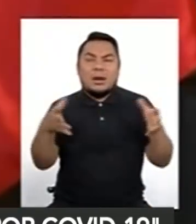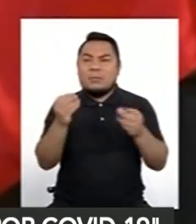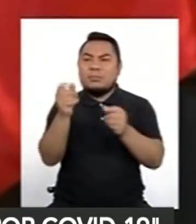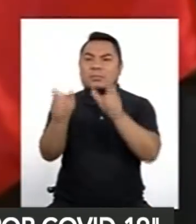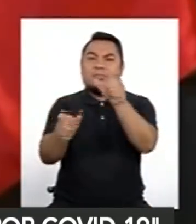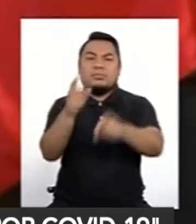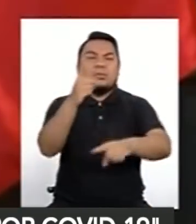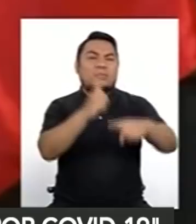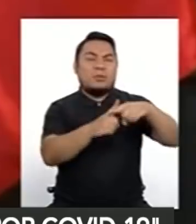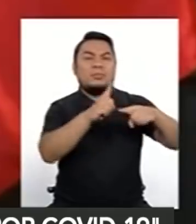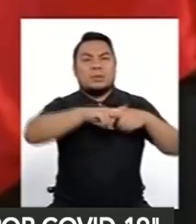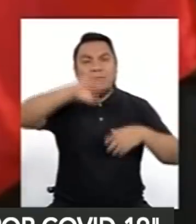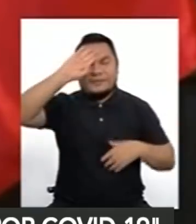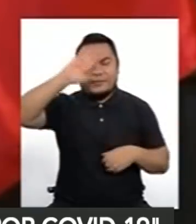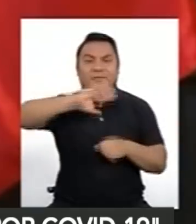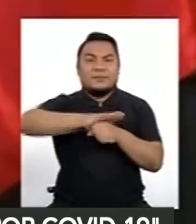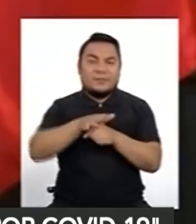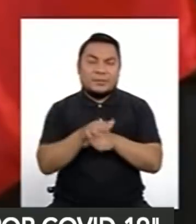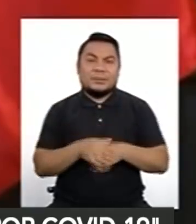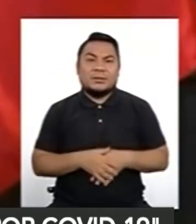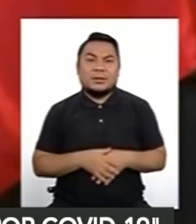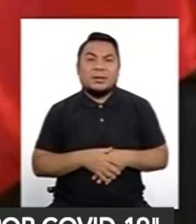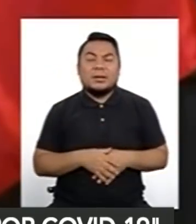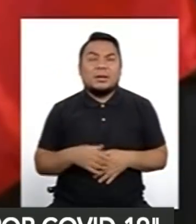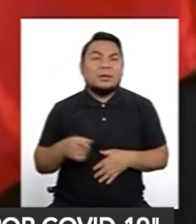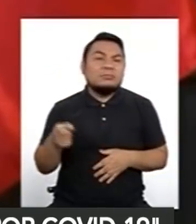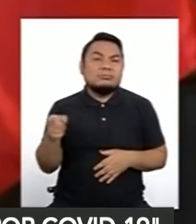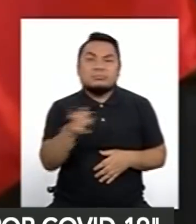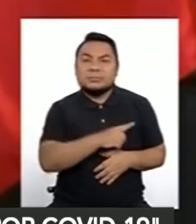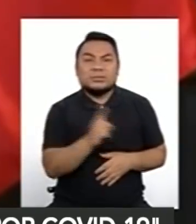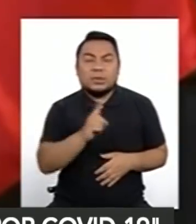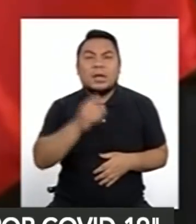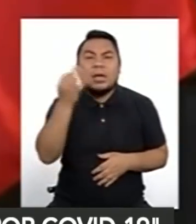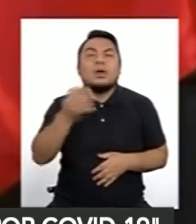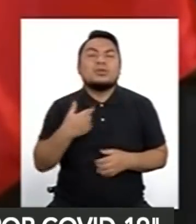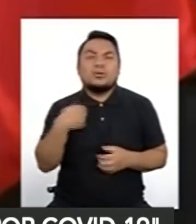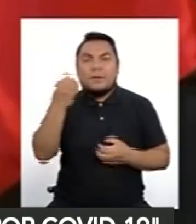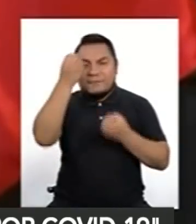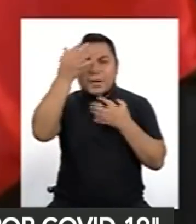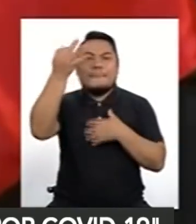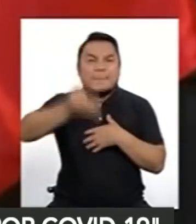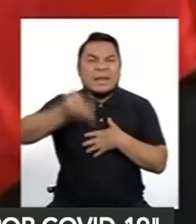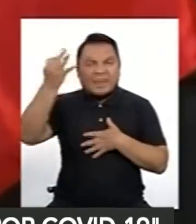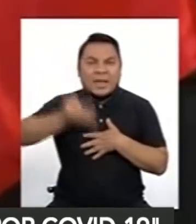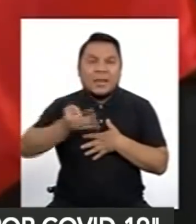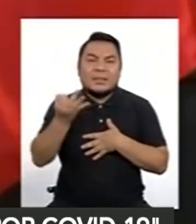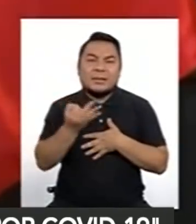casos positivos que no sería lo real. Nosotros queremos tener información